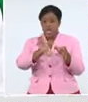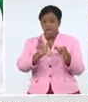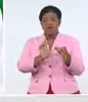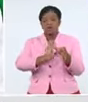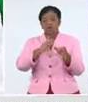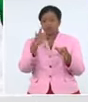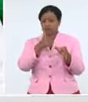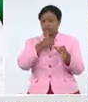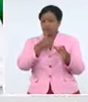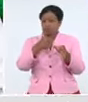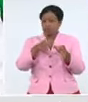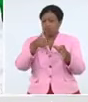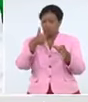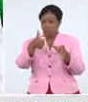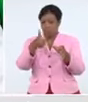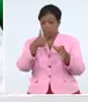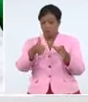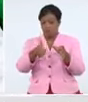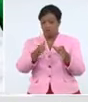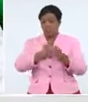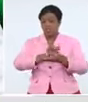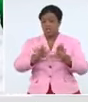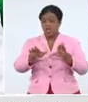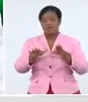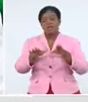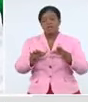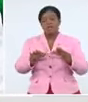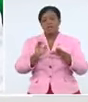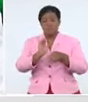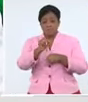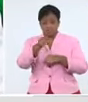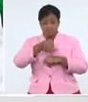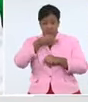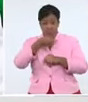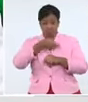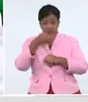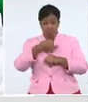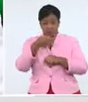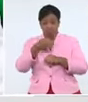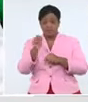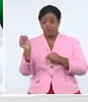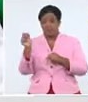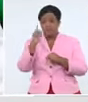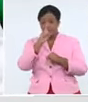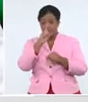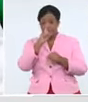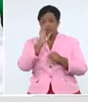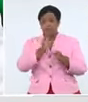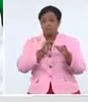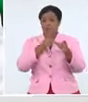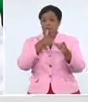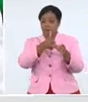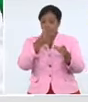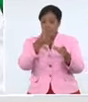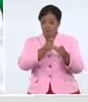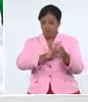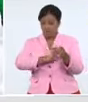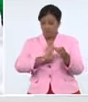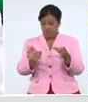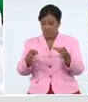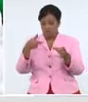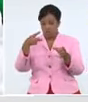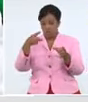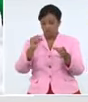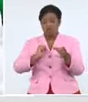vacunados con su primera dosis. Ya prácticamente, como bien tú comentabas, estamos terminando la segunda dosis de este grupo y ya se